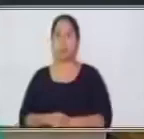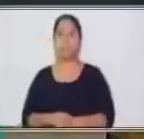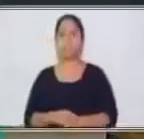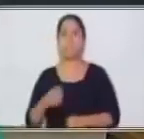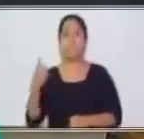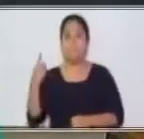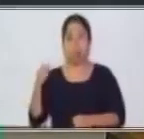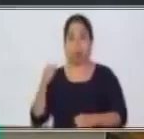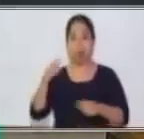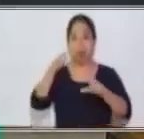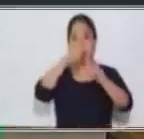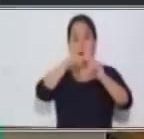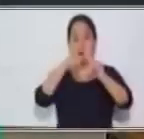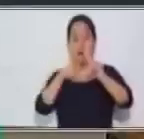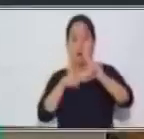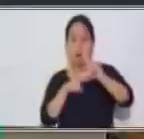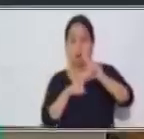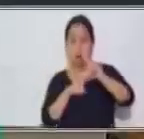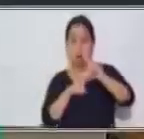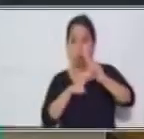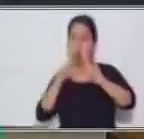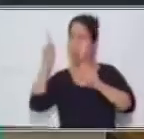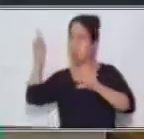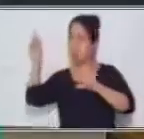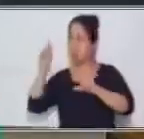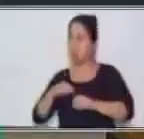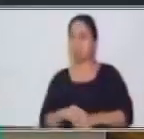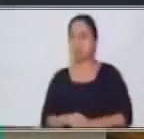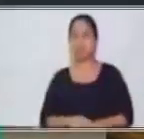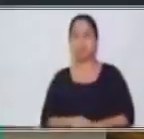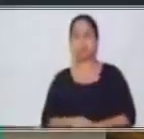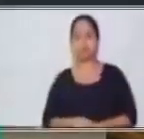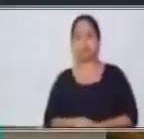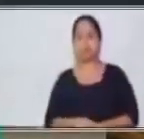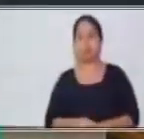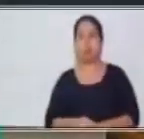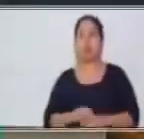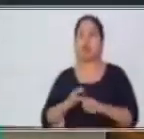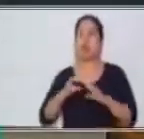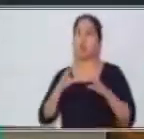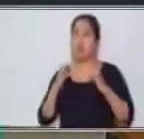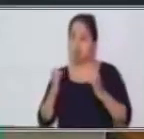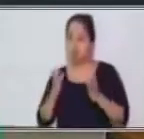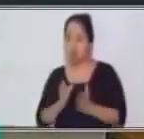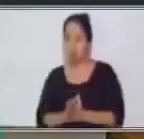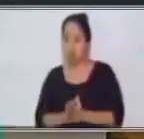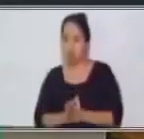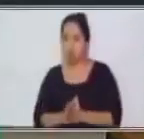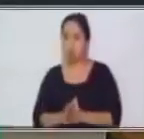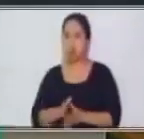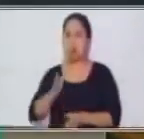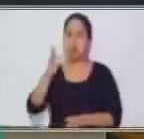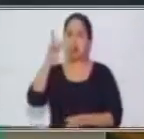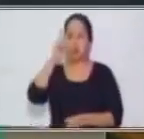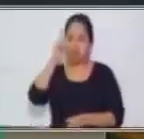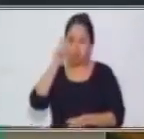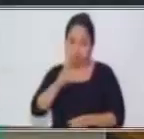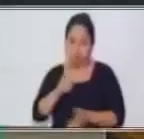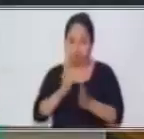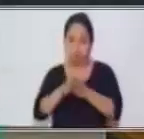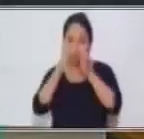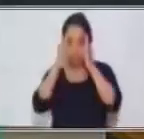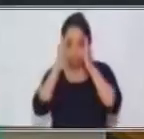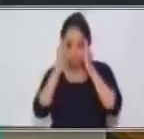se encuentra en esta posición. Entonces tenemos que tomar muy claro hacia dónde estamos